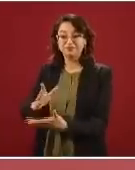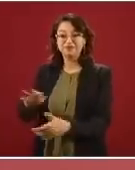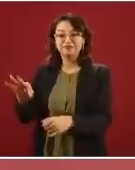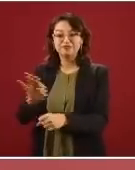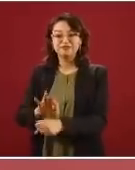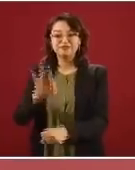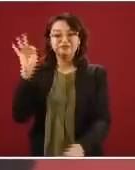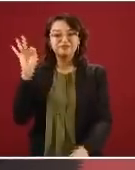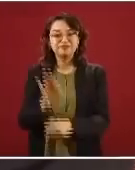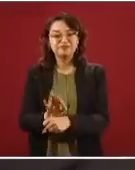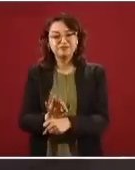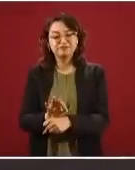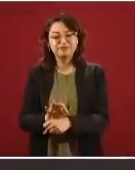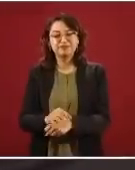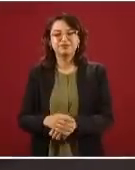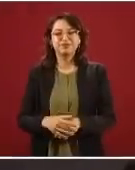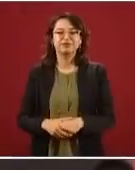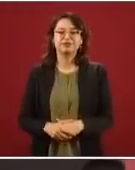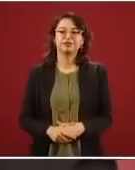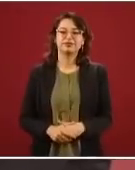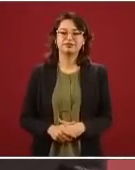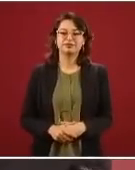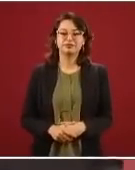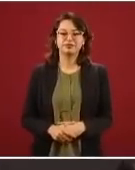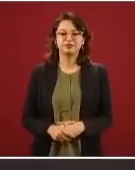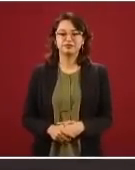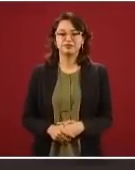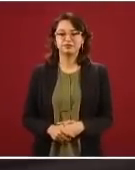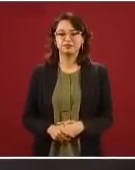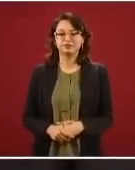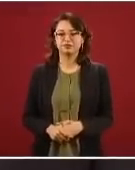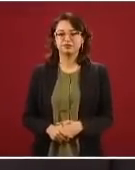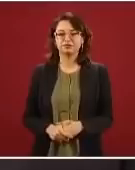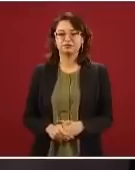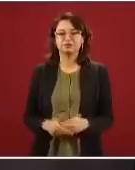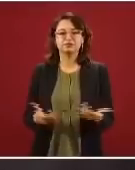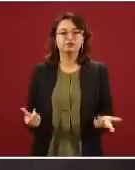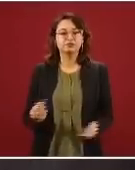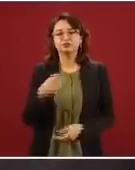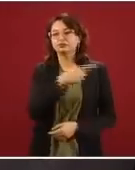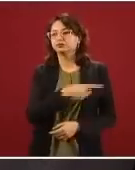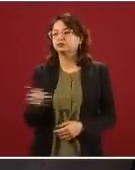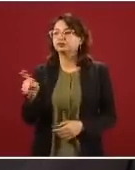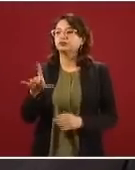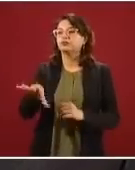y ellos eran los que al final de cuentas nombraban.